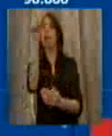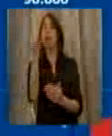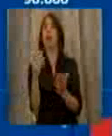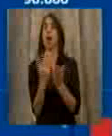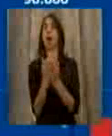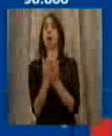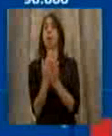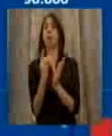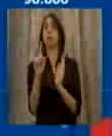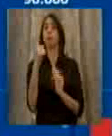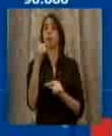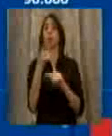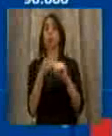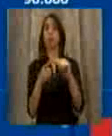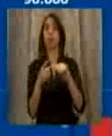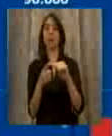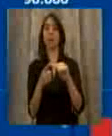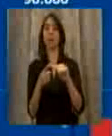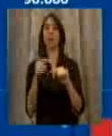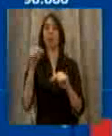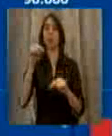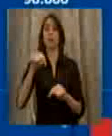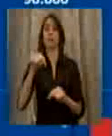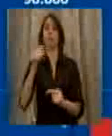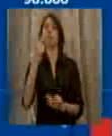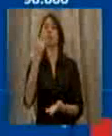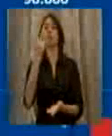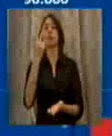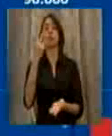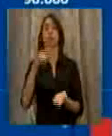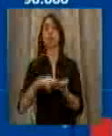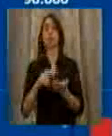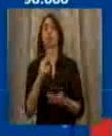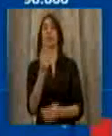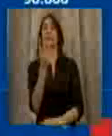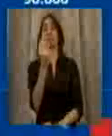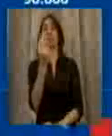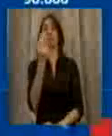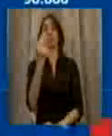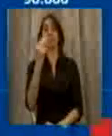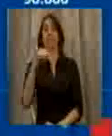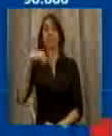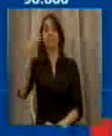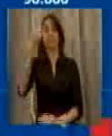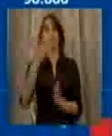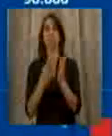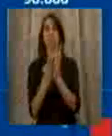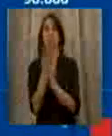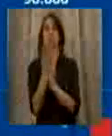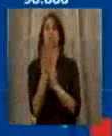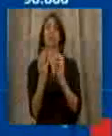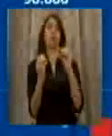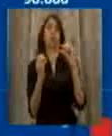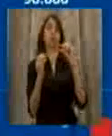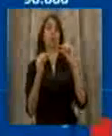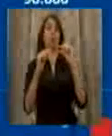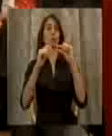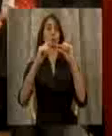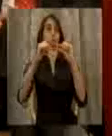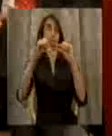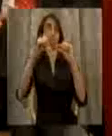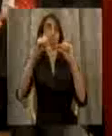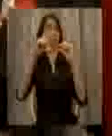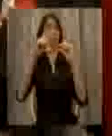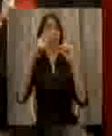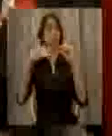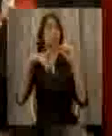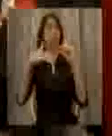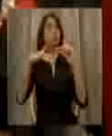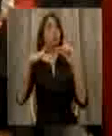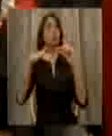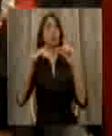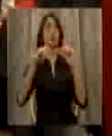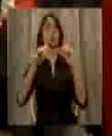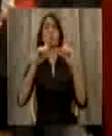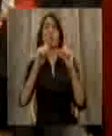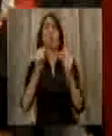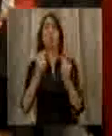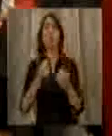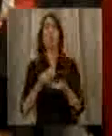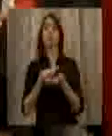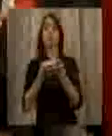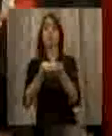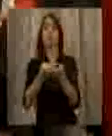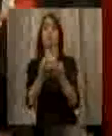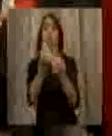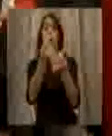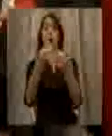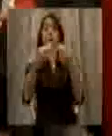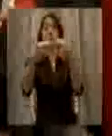de primero medio a partir de este año 2013. Es decir, un aumento sustancial en los recursos